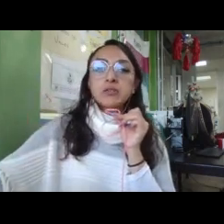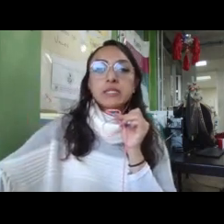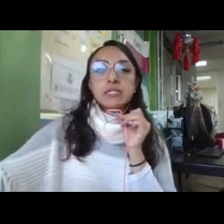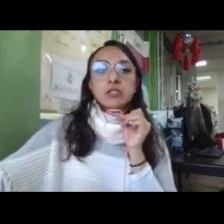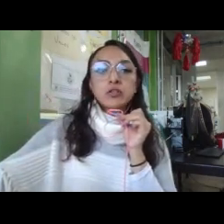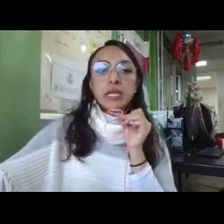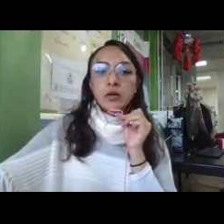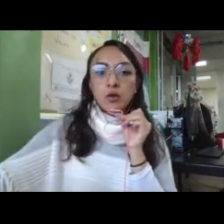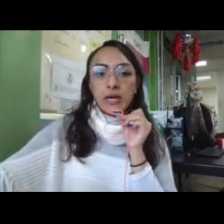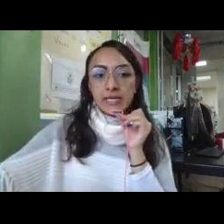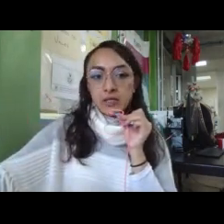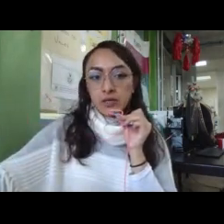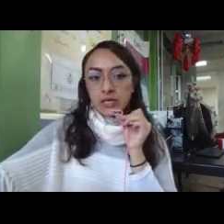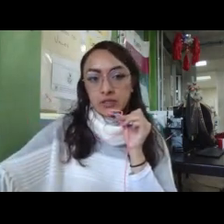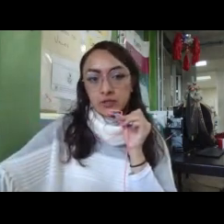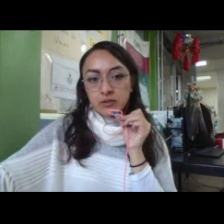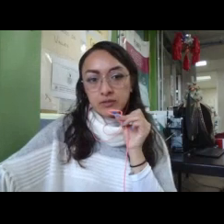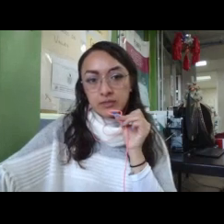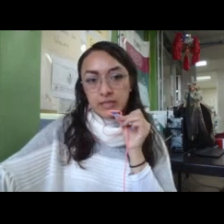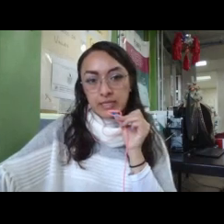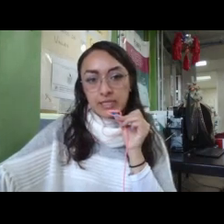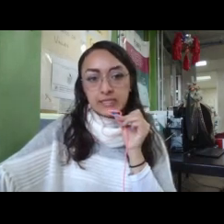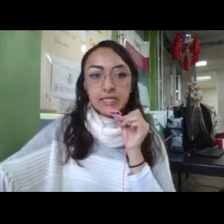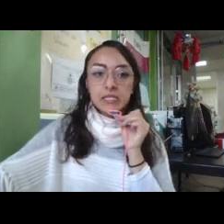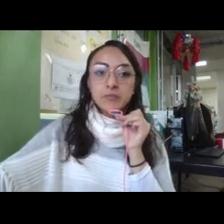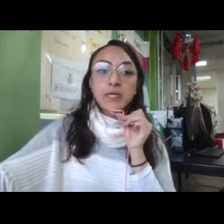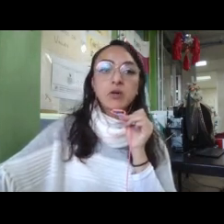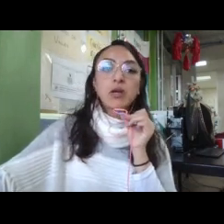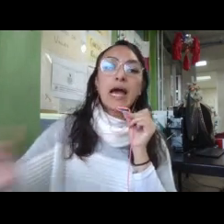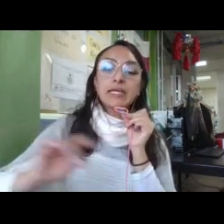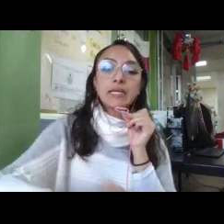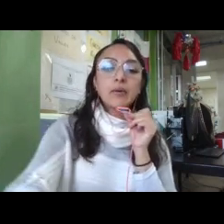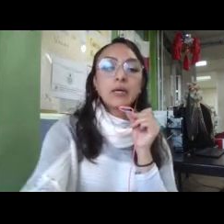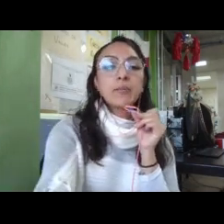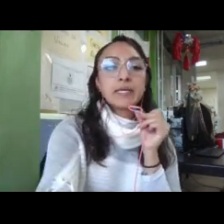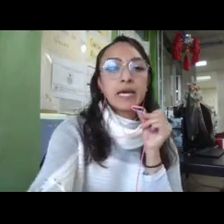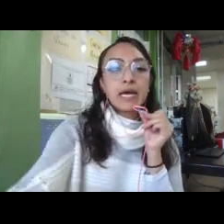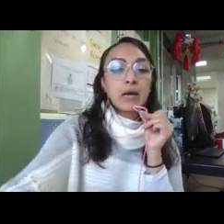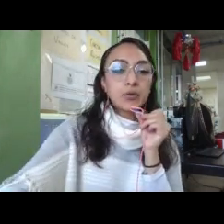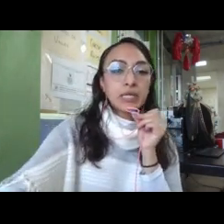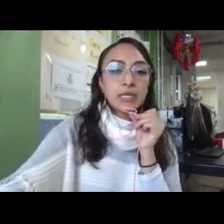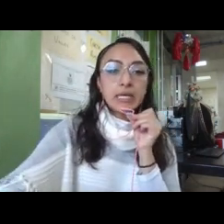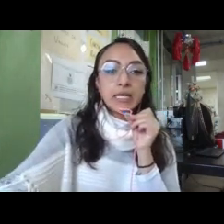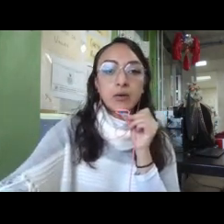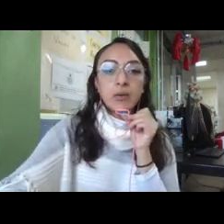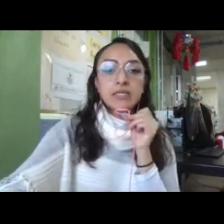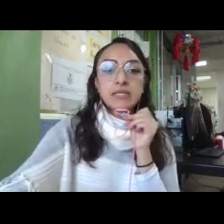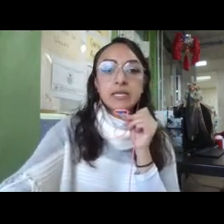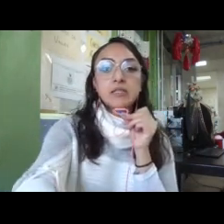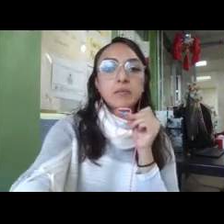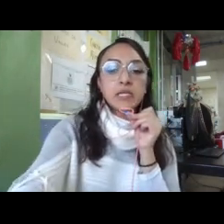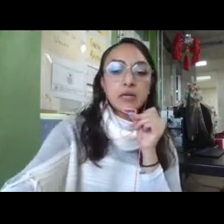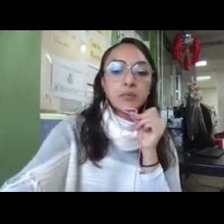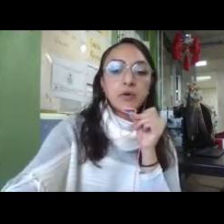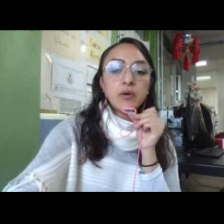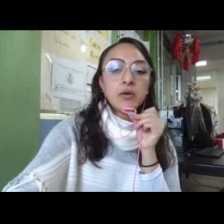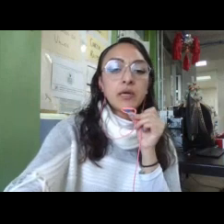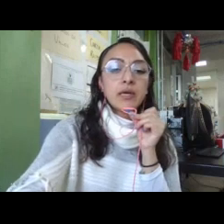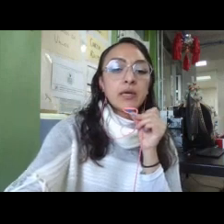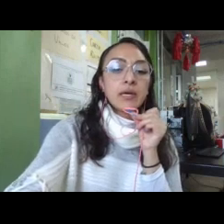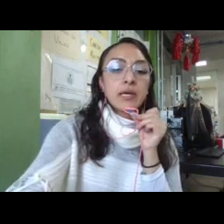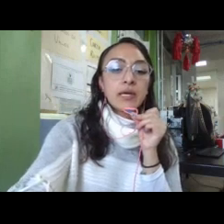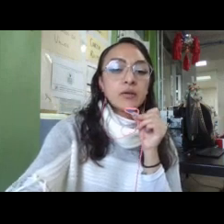por eso que si yo tengo esta oración que aquí está en español, aquí la voy a poner en lengua de señas. Mi